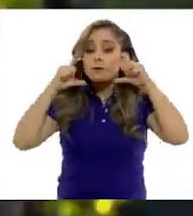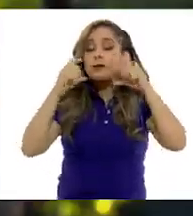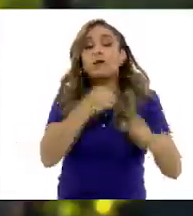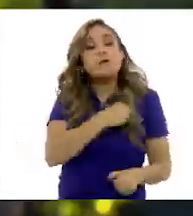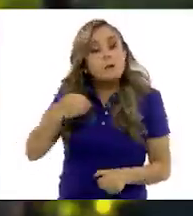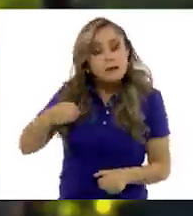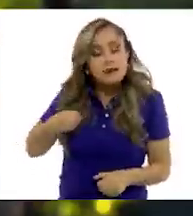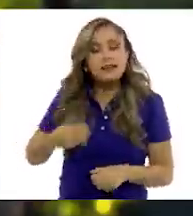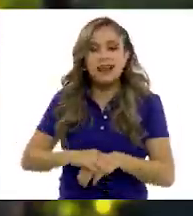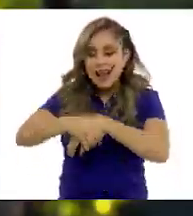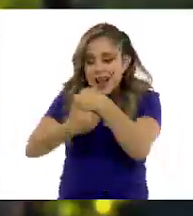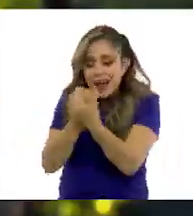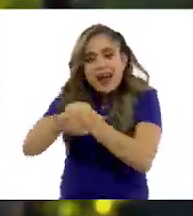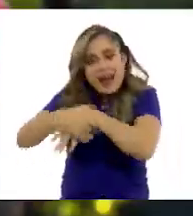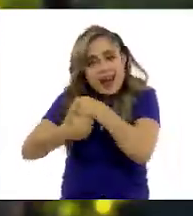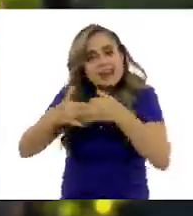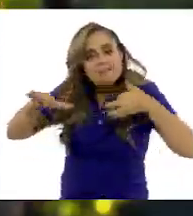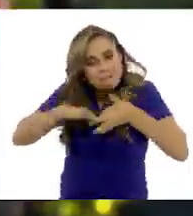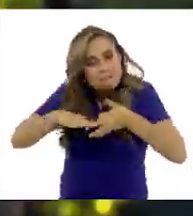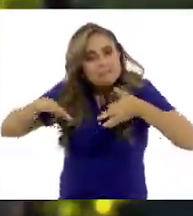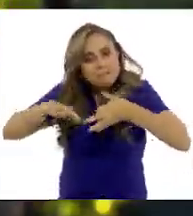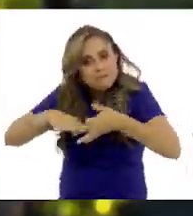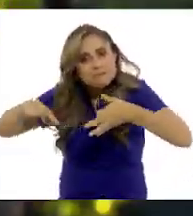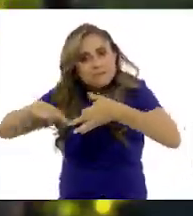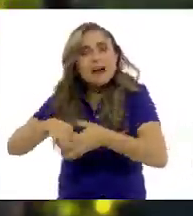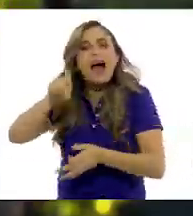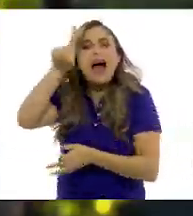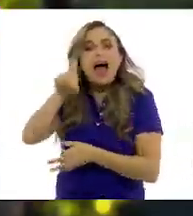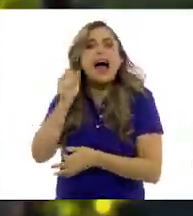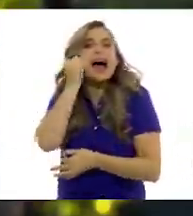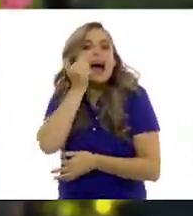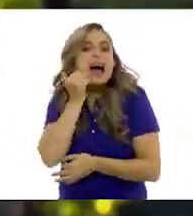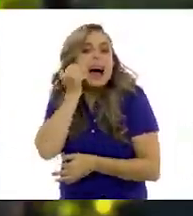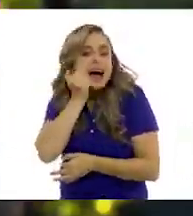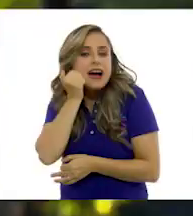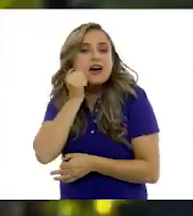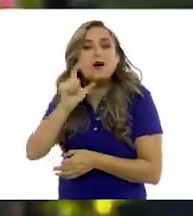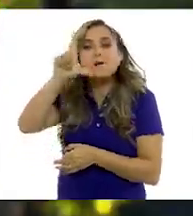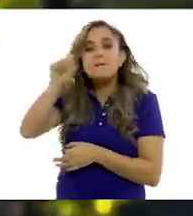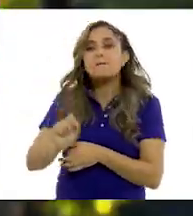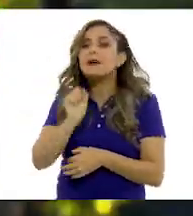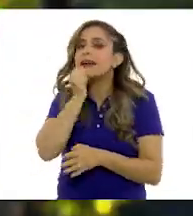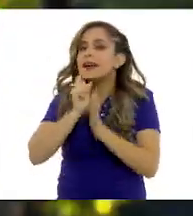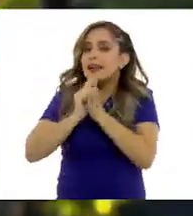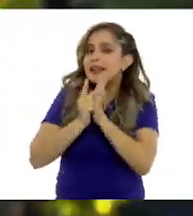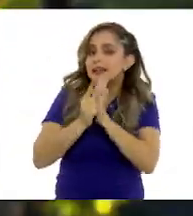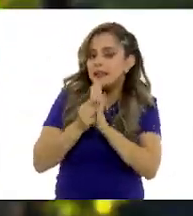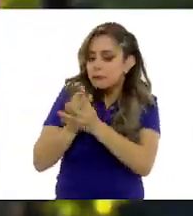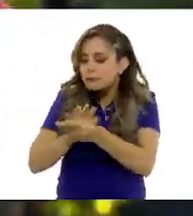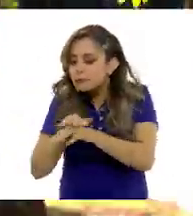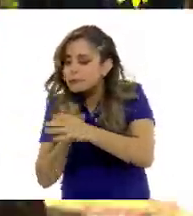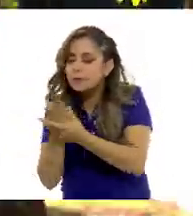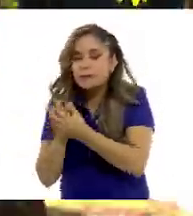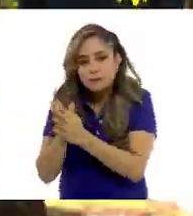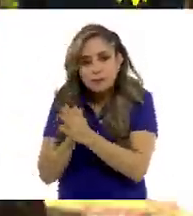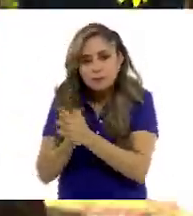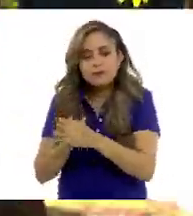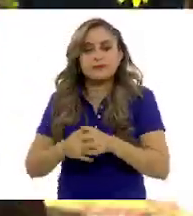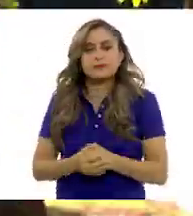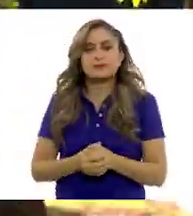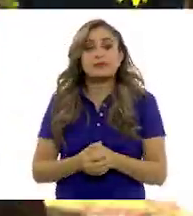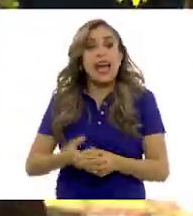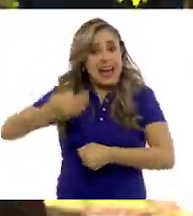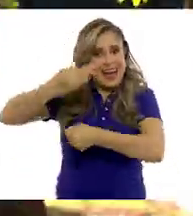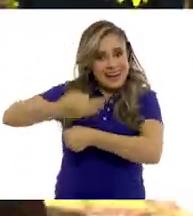cubrebocas. Lava tus manos frecuentemente con agua y con jabón, por lo menos durante 20 segundos. Ahora